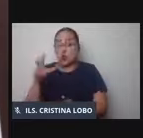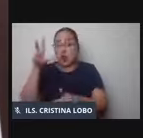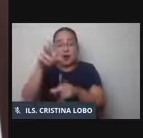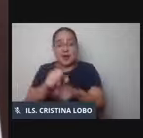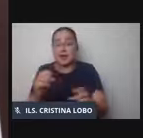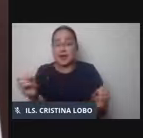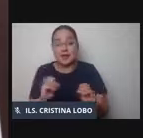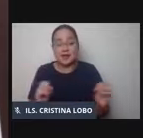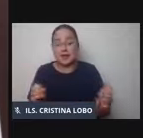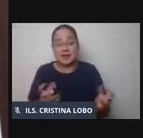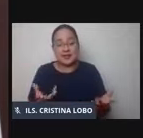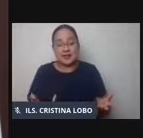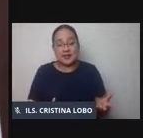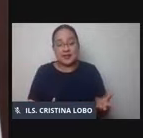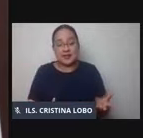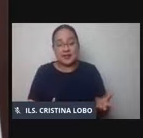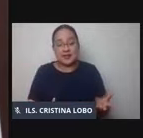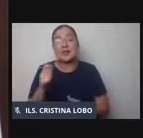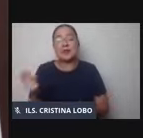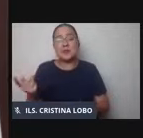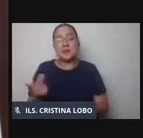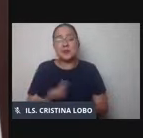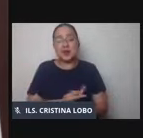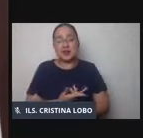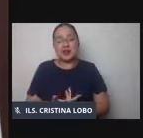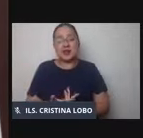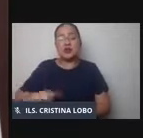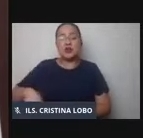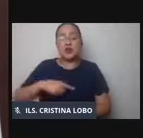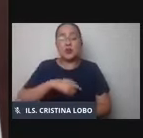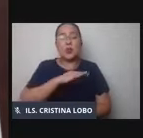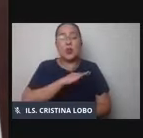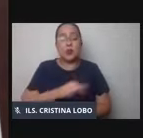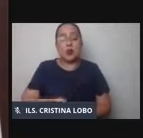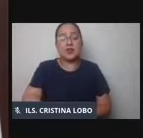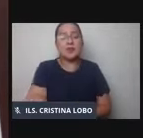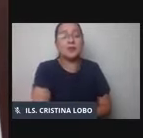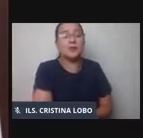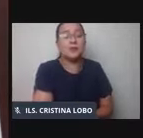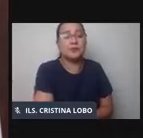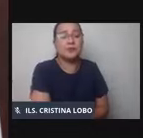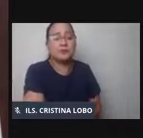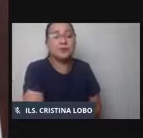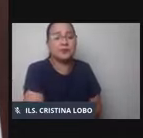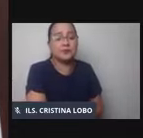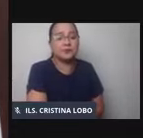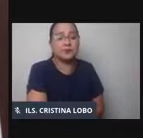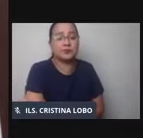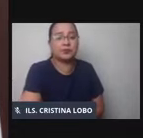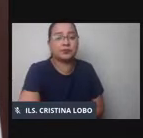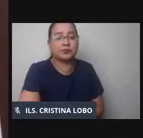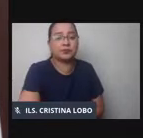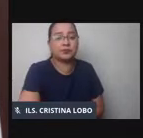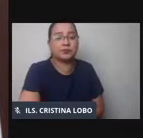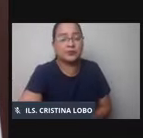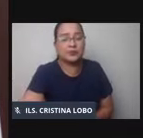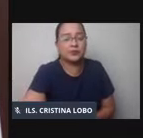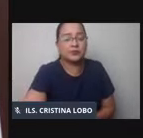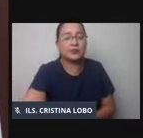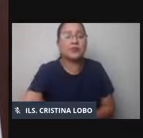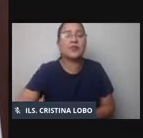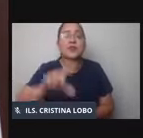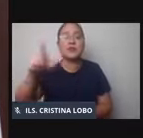existe, entonces nos va a llevar a sentirnos culpables. Esto es en un primer plan, ¿no? Hablamos